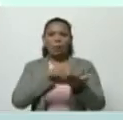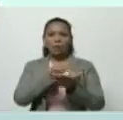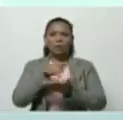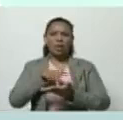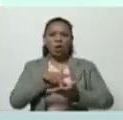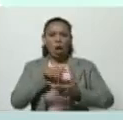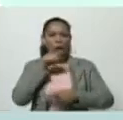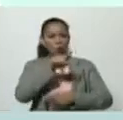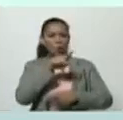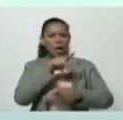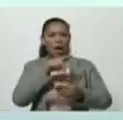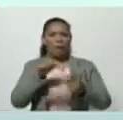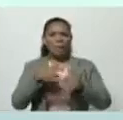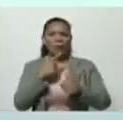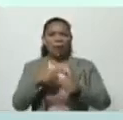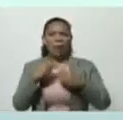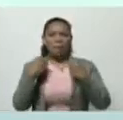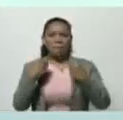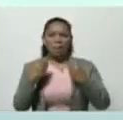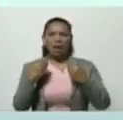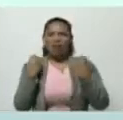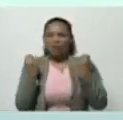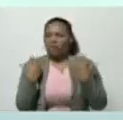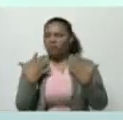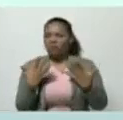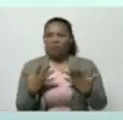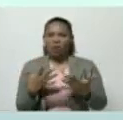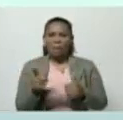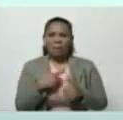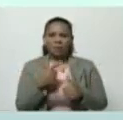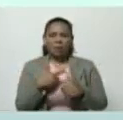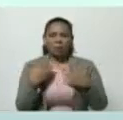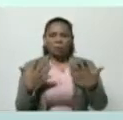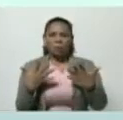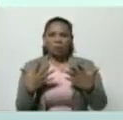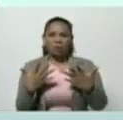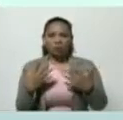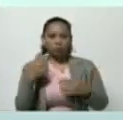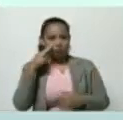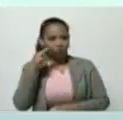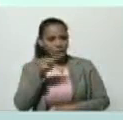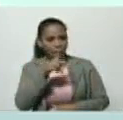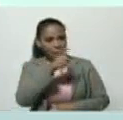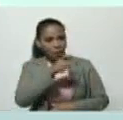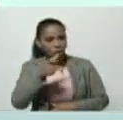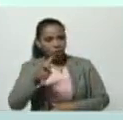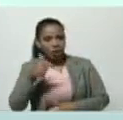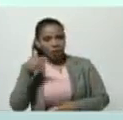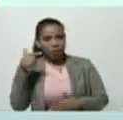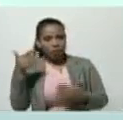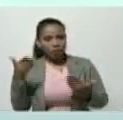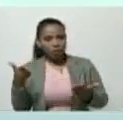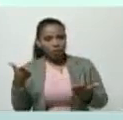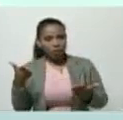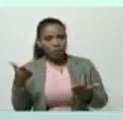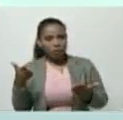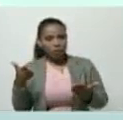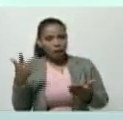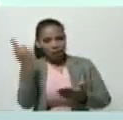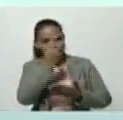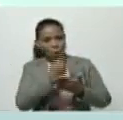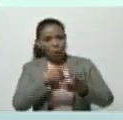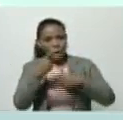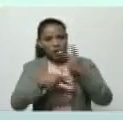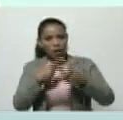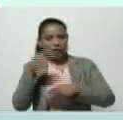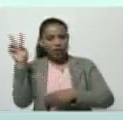participando en unas primarias. ¿Para qué primarias? Entonces uno escucha personajes de la caricatura política